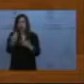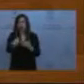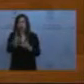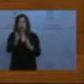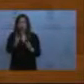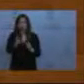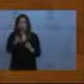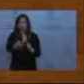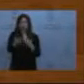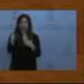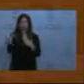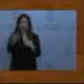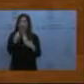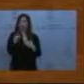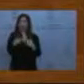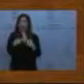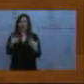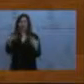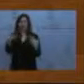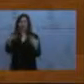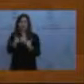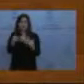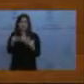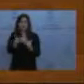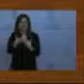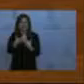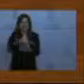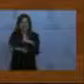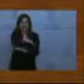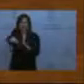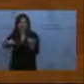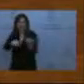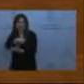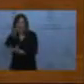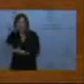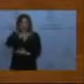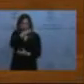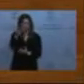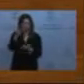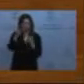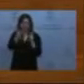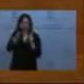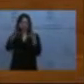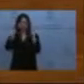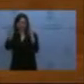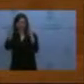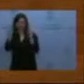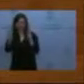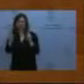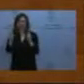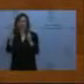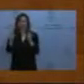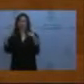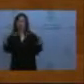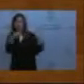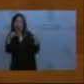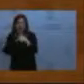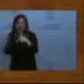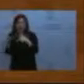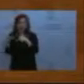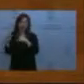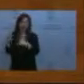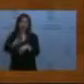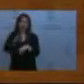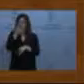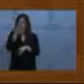mes y hay cosas como batalla campal, lamentable espectáculo, se pegan padres, entrenadores, jugadores, de vergüenza ajena. Pero cuando uno bucea